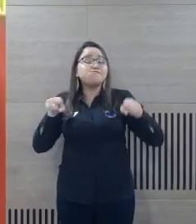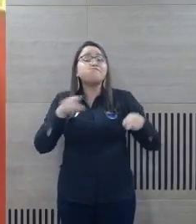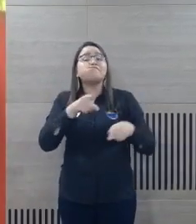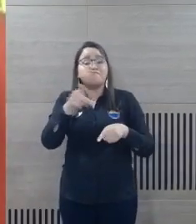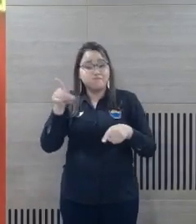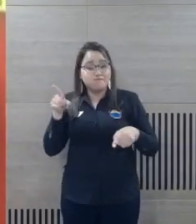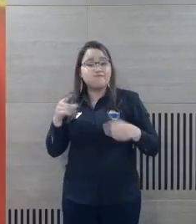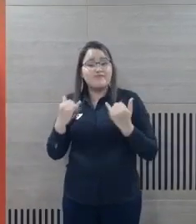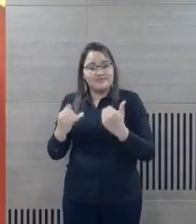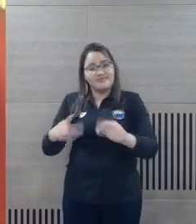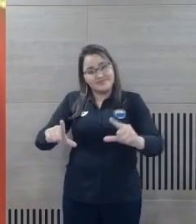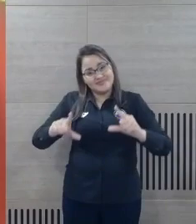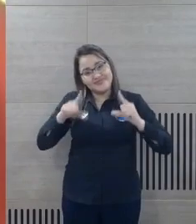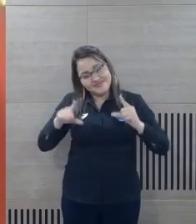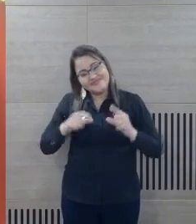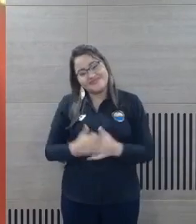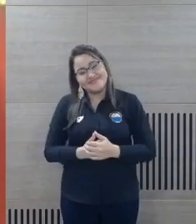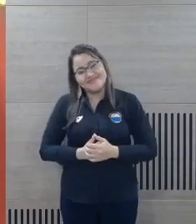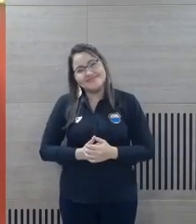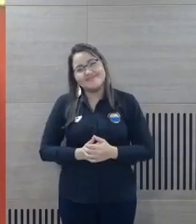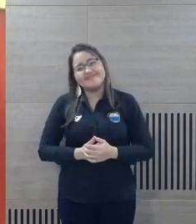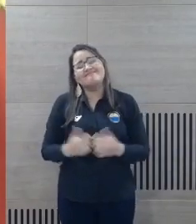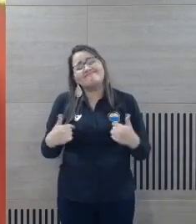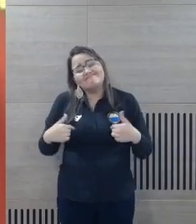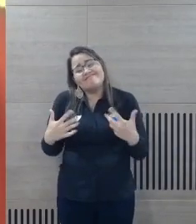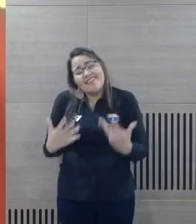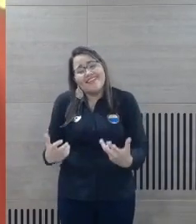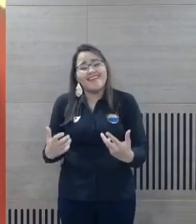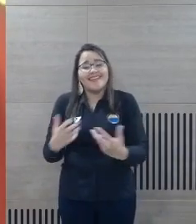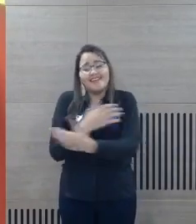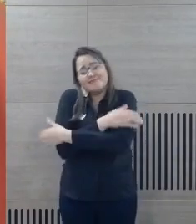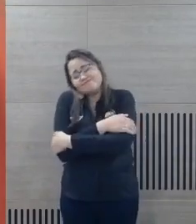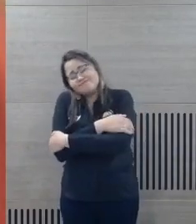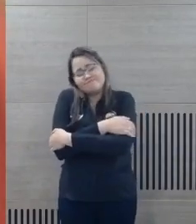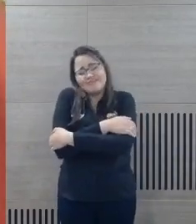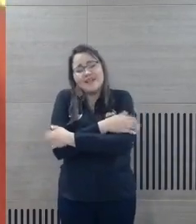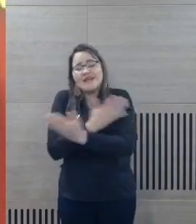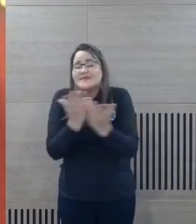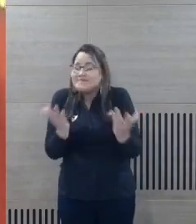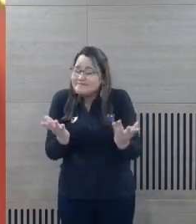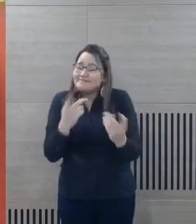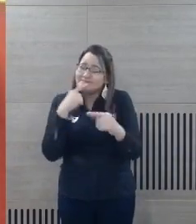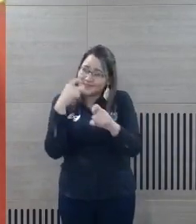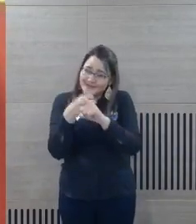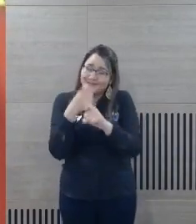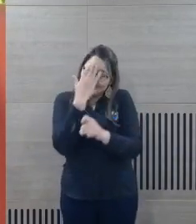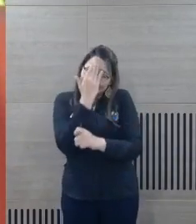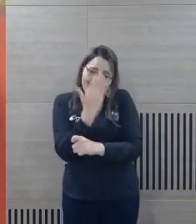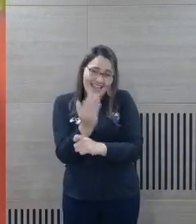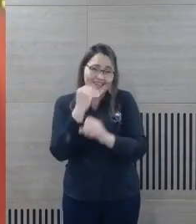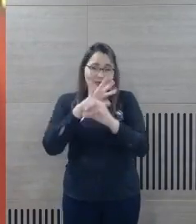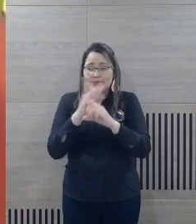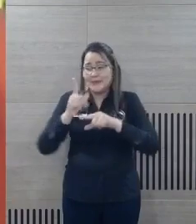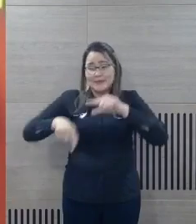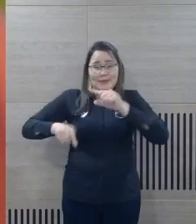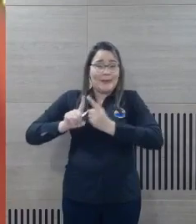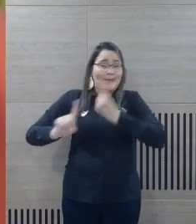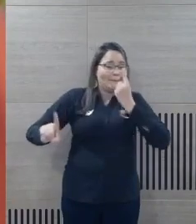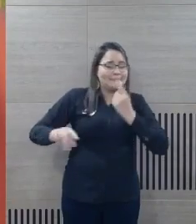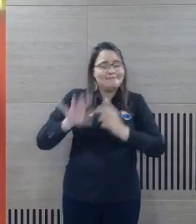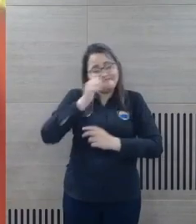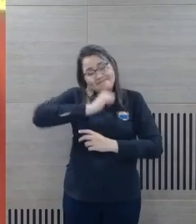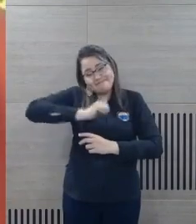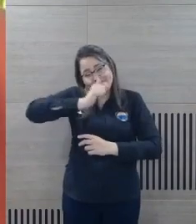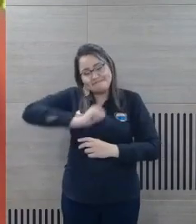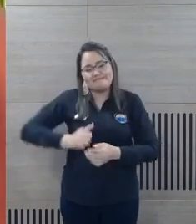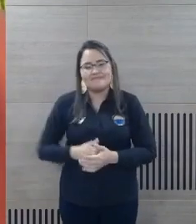por motivos que ustedes conocen, no lo podemos hacer. Y otros amigos que no se encuentran graduándose el día de